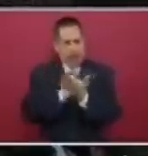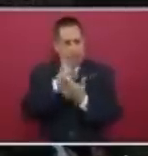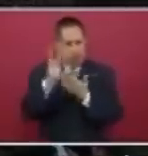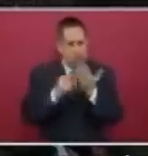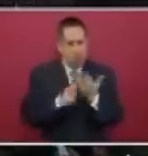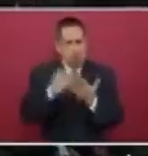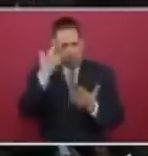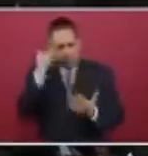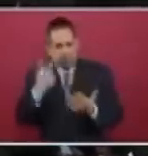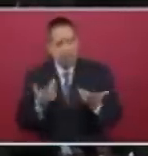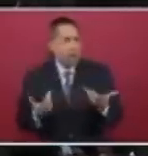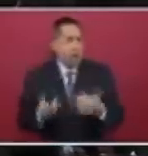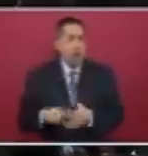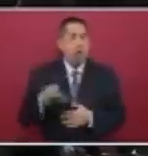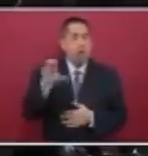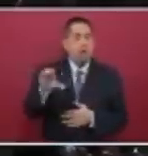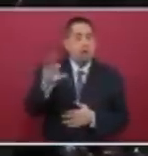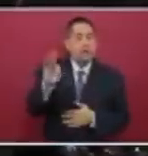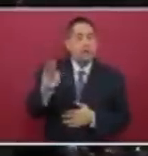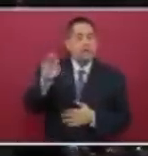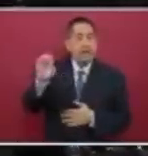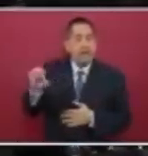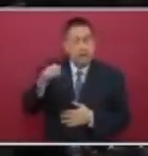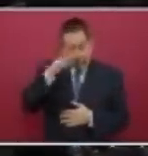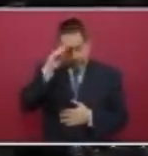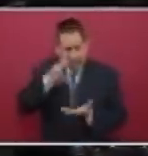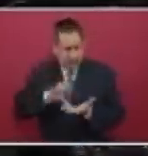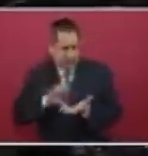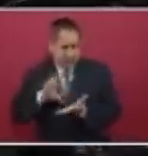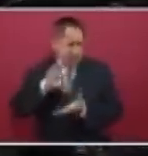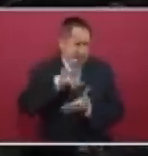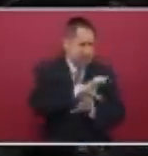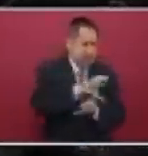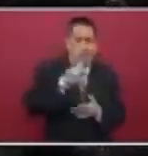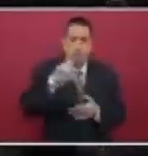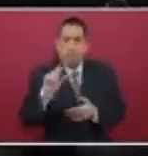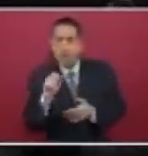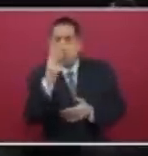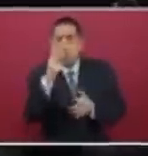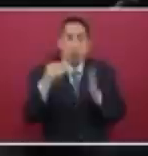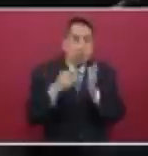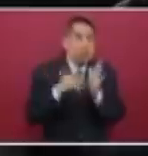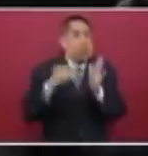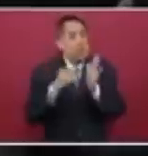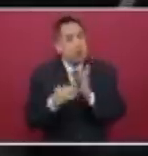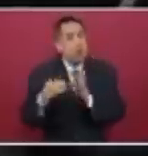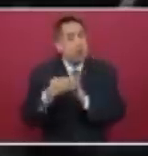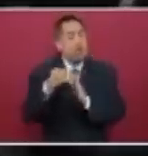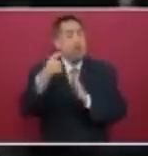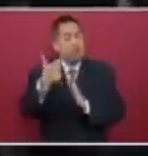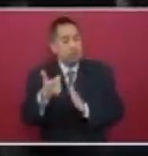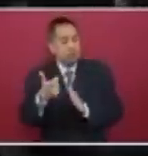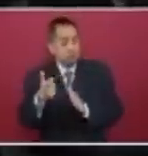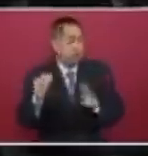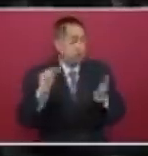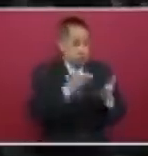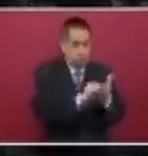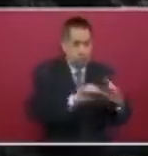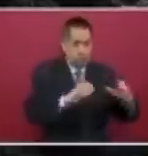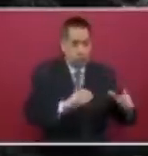la comisión final desarrollo con una inversión cercana a los 22 mil millones de pesos y con sus